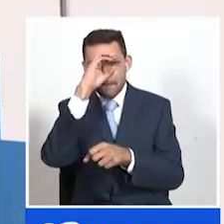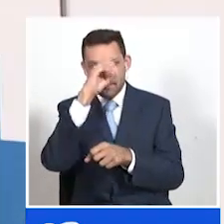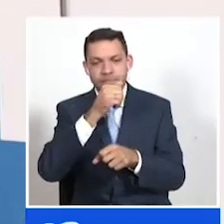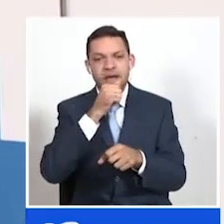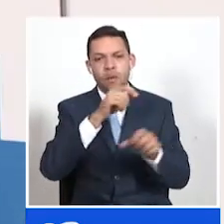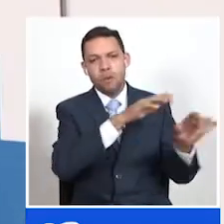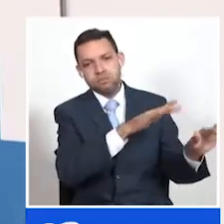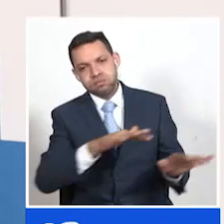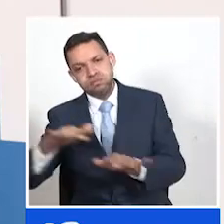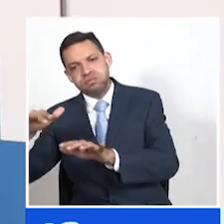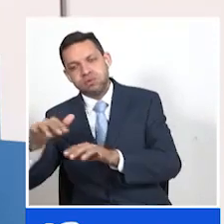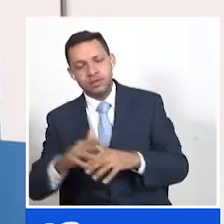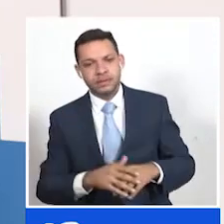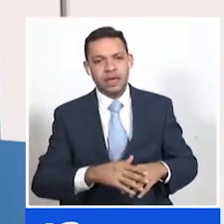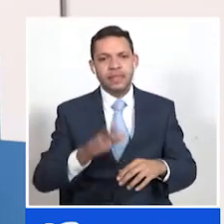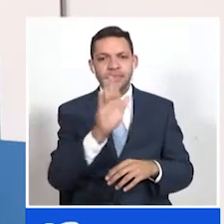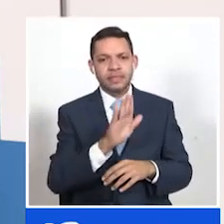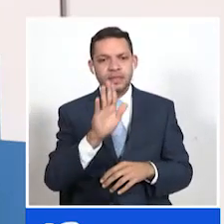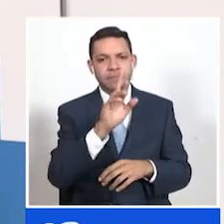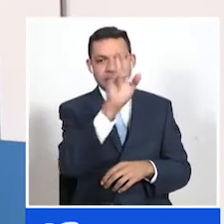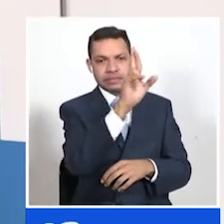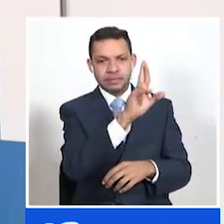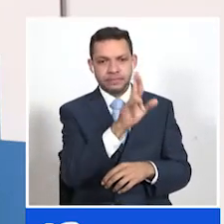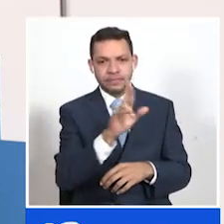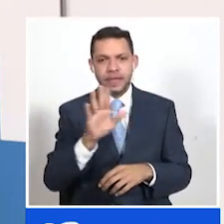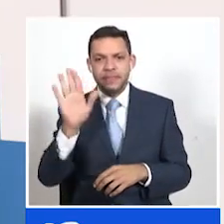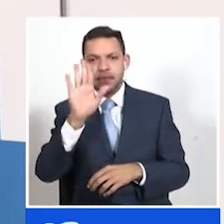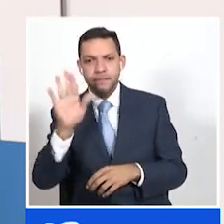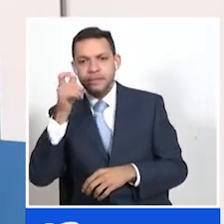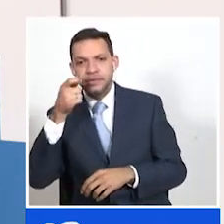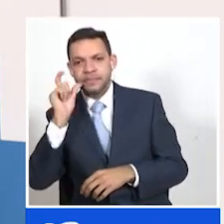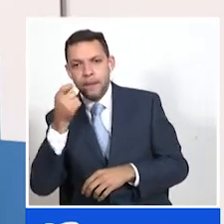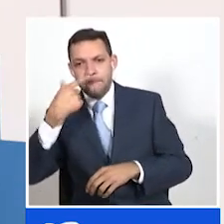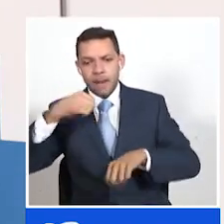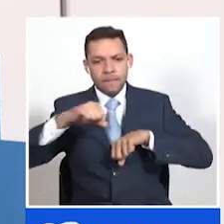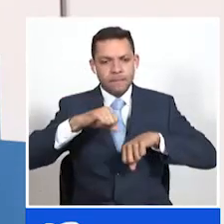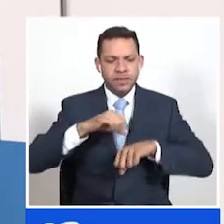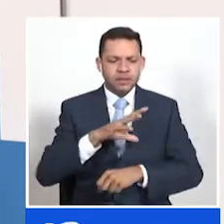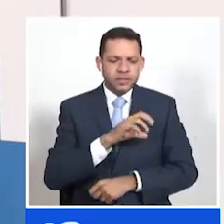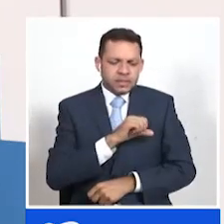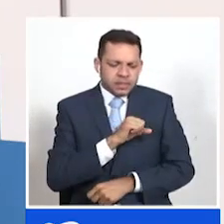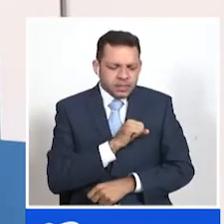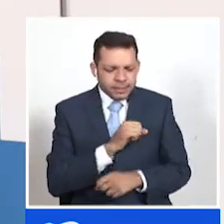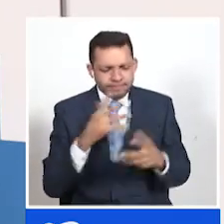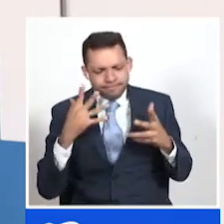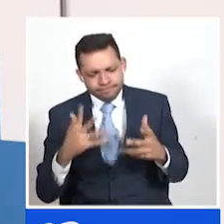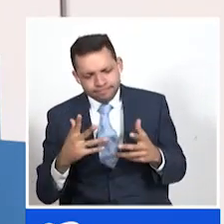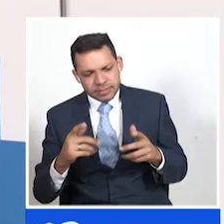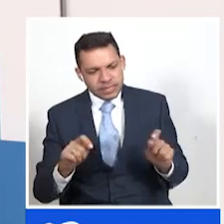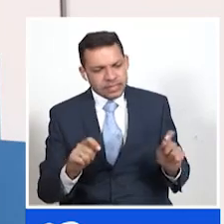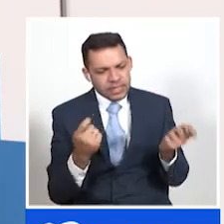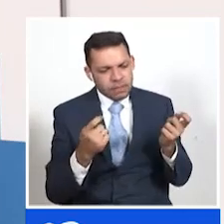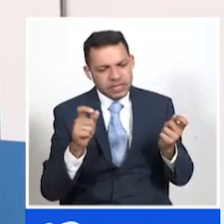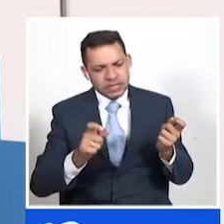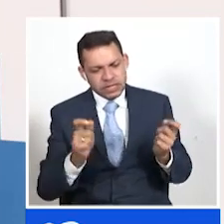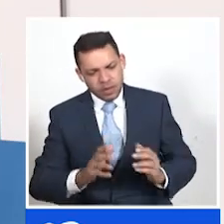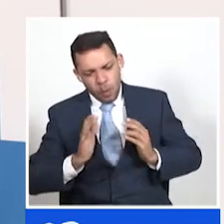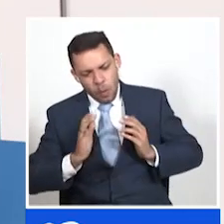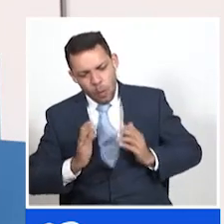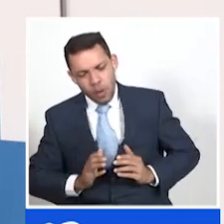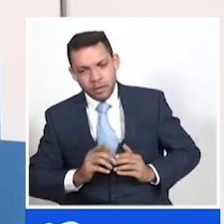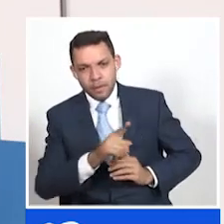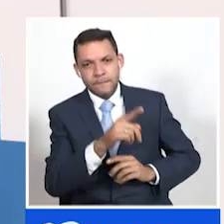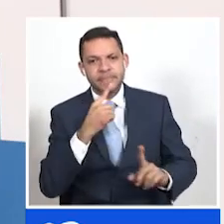familiares de los mineros en los departamentos de Risaralda y Caldas continúa. Aún llenos de dolor están atentos al rescate de sus seres queridos, quienes